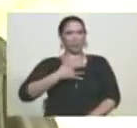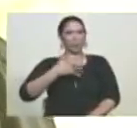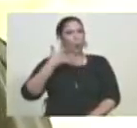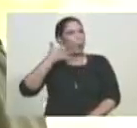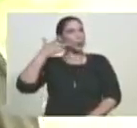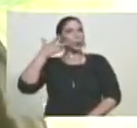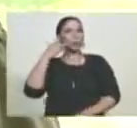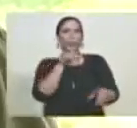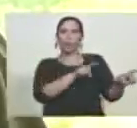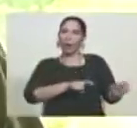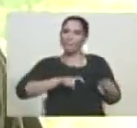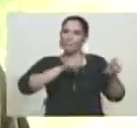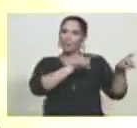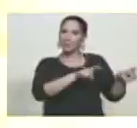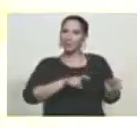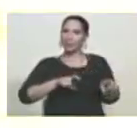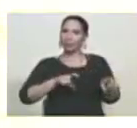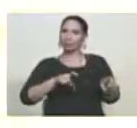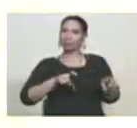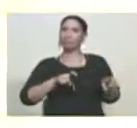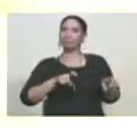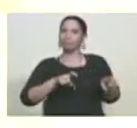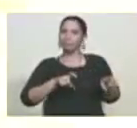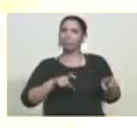de ser campesinos.